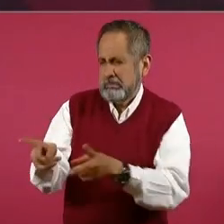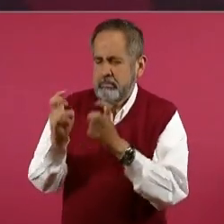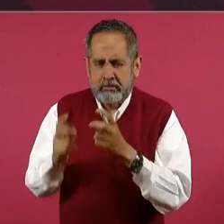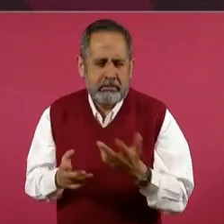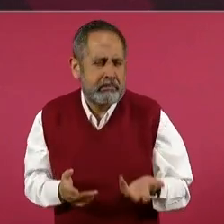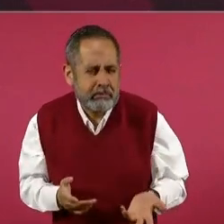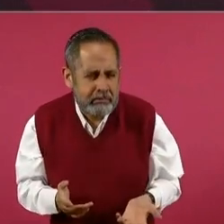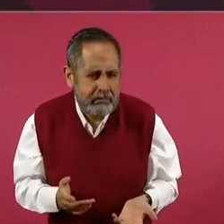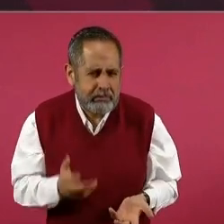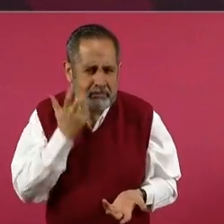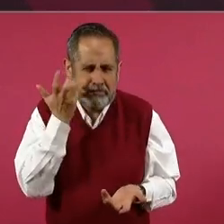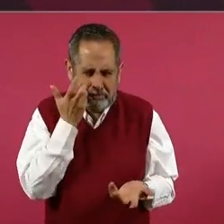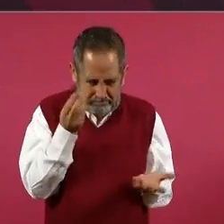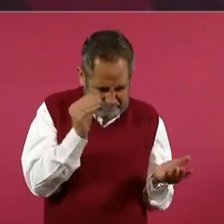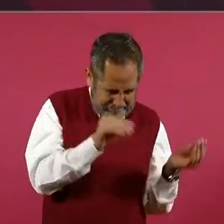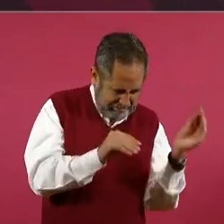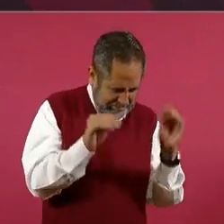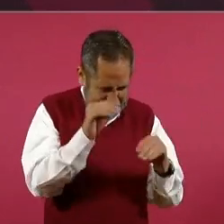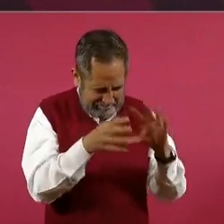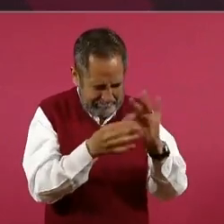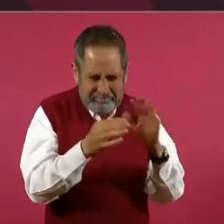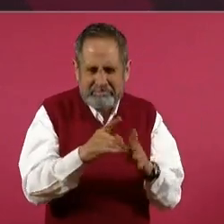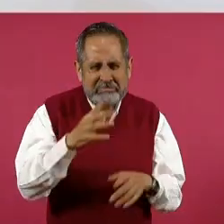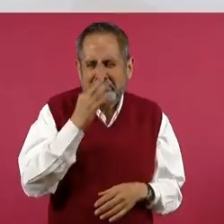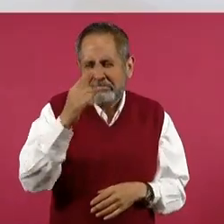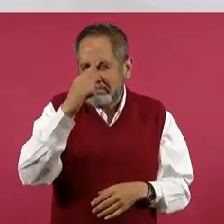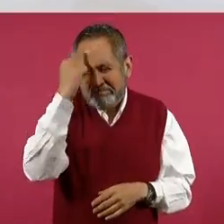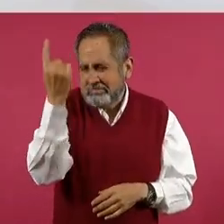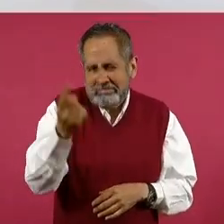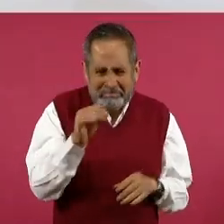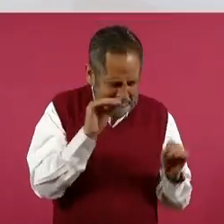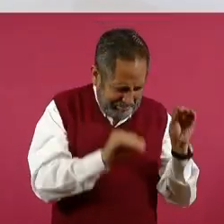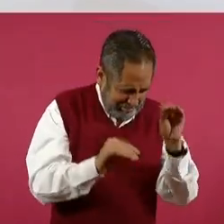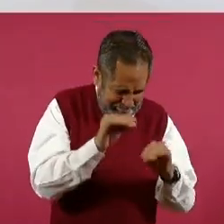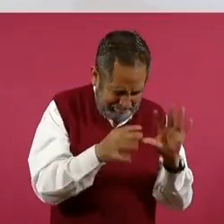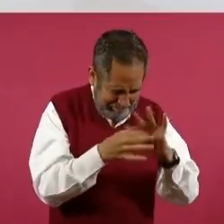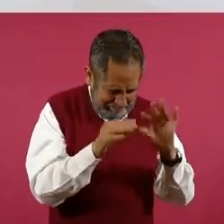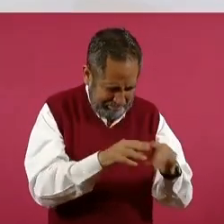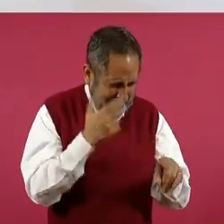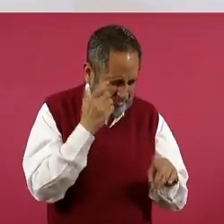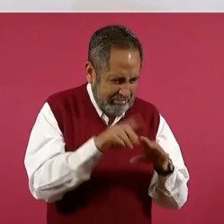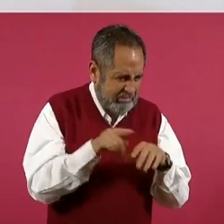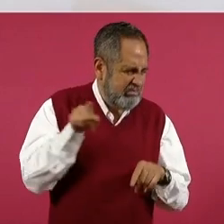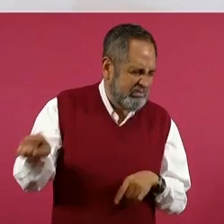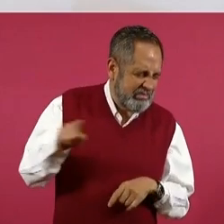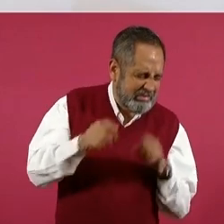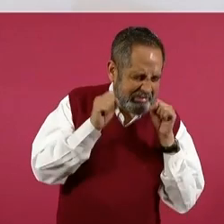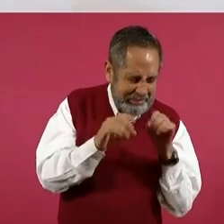Si le fabrican, ¿qué es lo más probable? El delito.